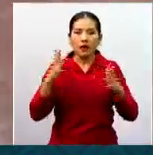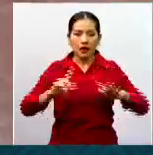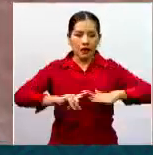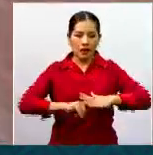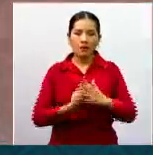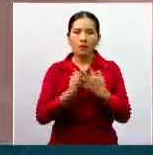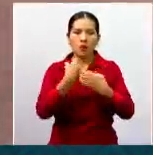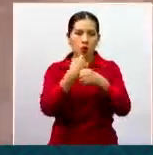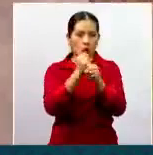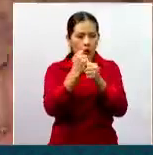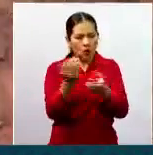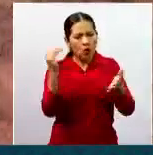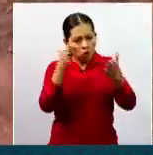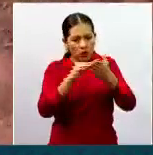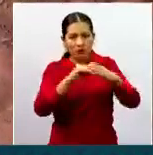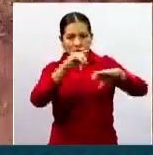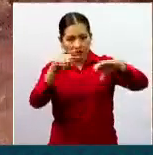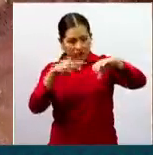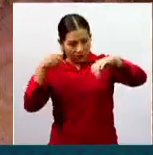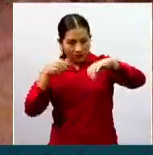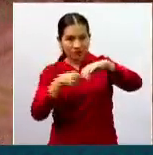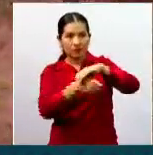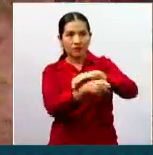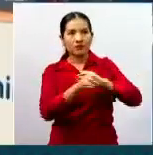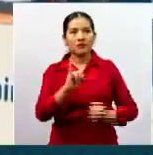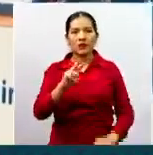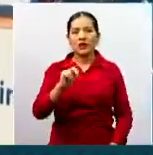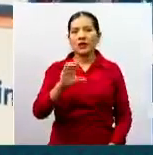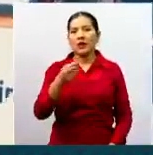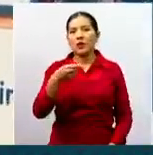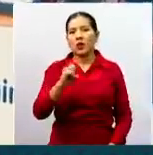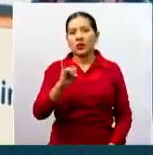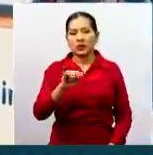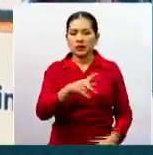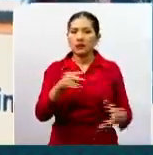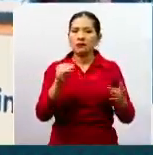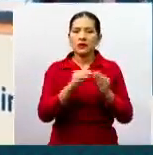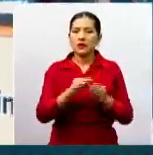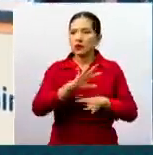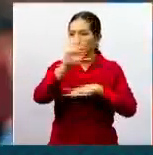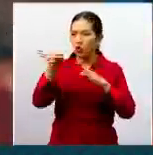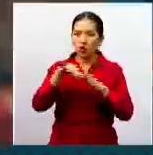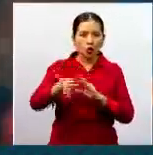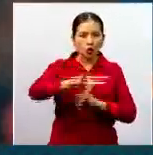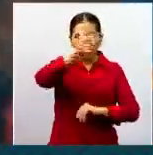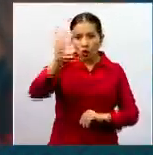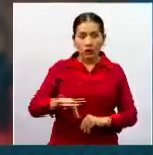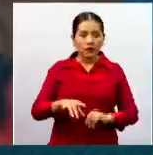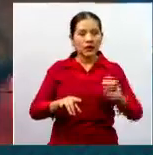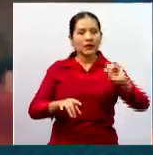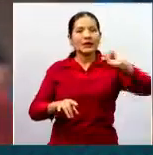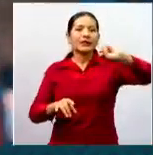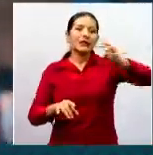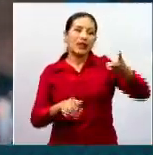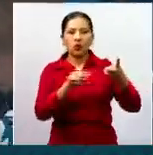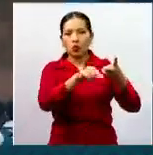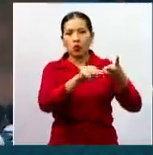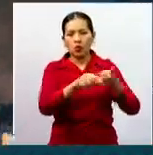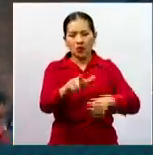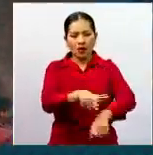del túnel de Incahuasi. Este túnel es el segundo más largo de toda Bolivia. Y